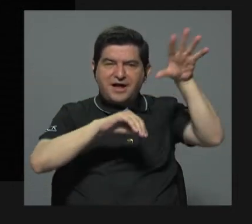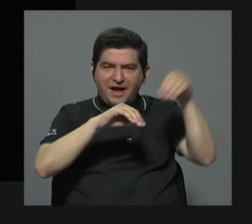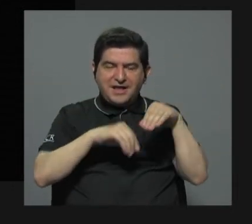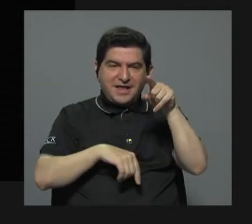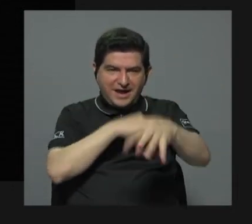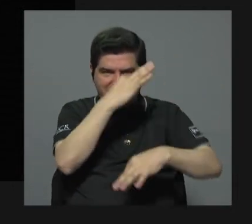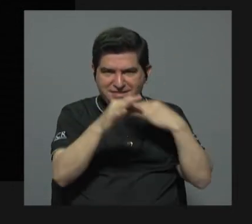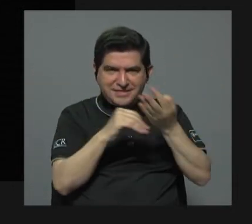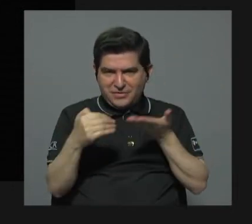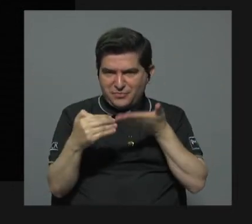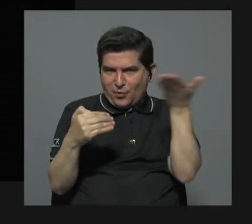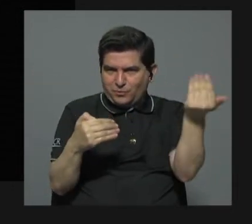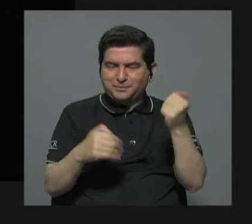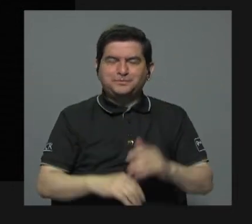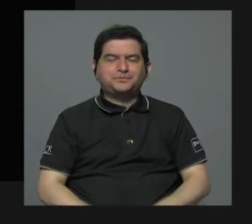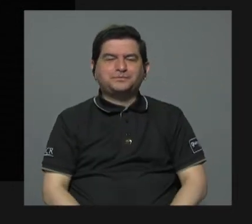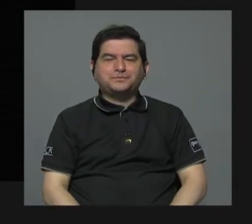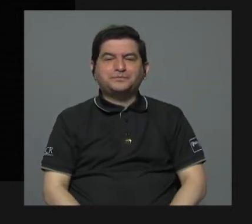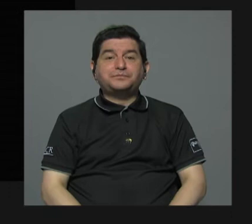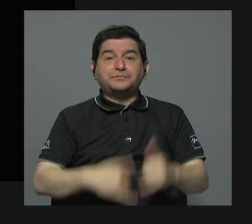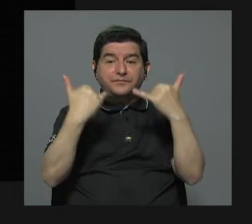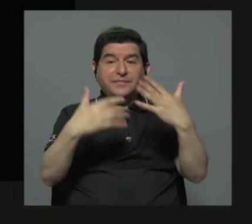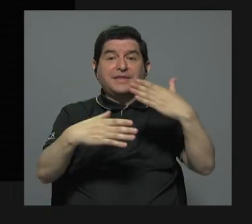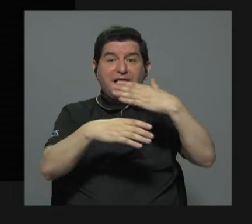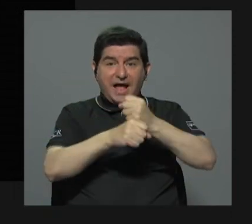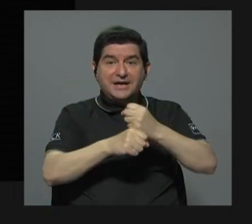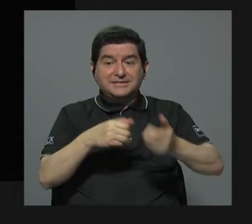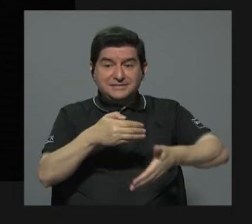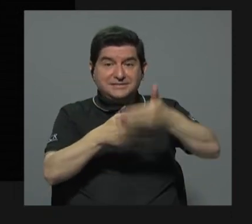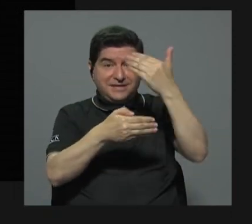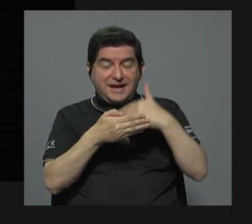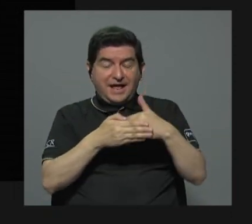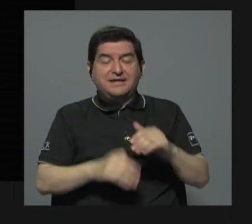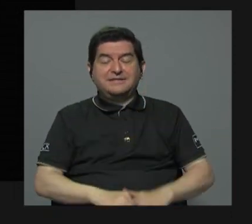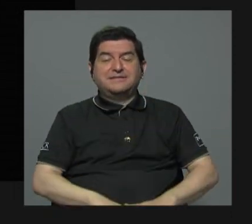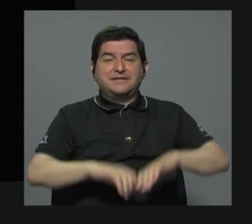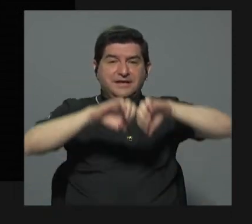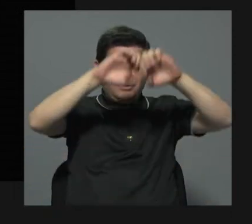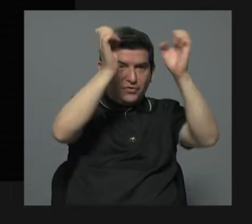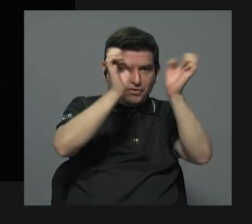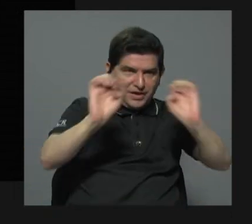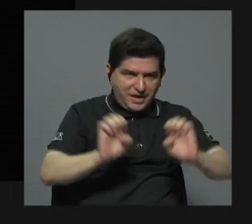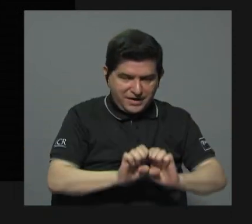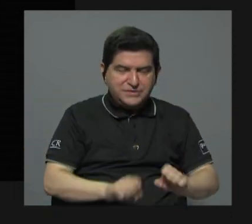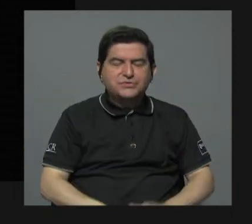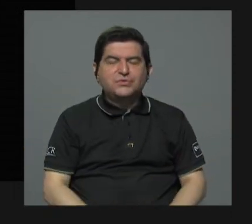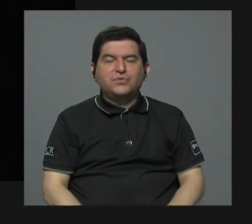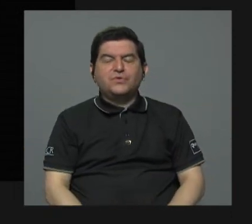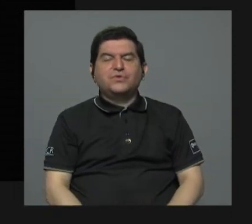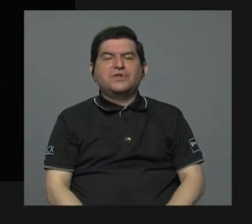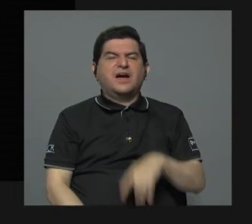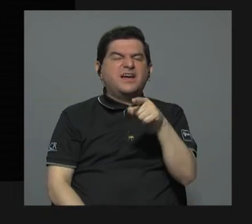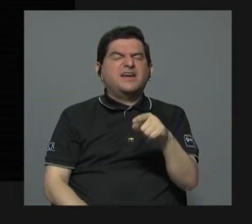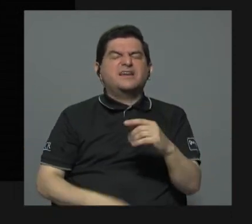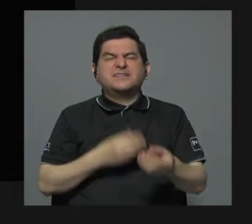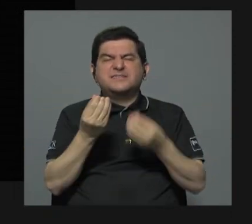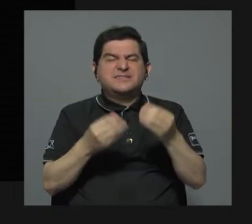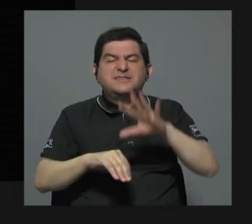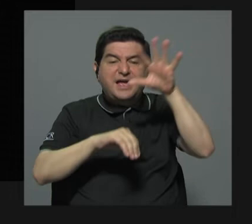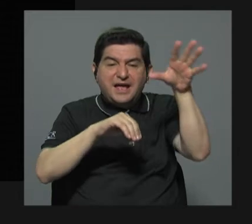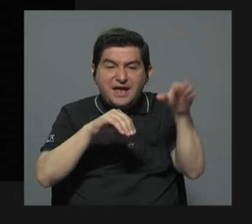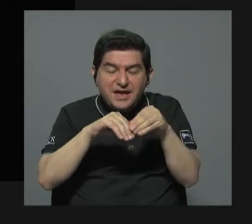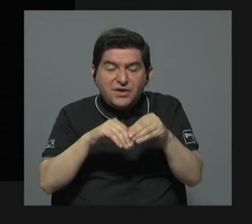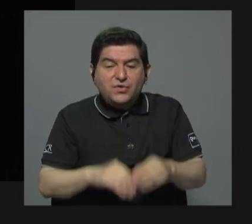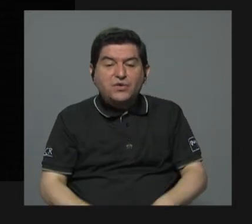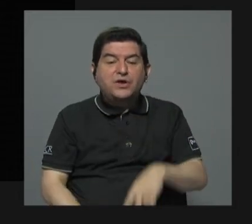tipo de elementos. Y como había hecho Tehuesquitichin en el escudo de armas anterior, pues en el de Tlacopan lo que hicieron fue incluir